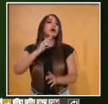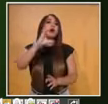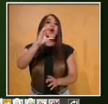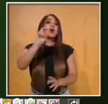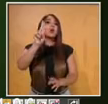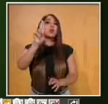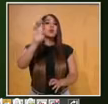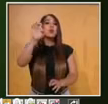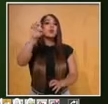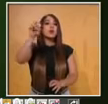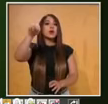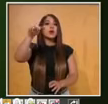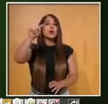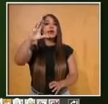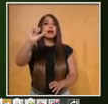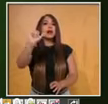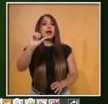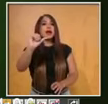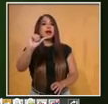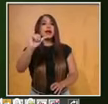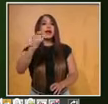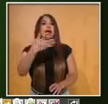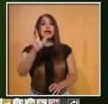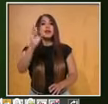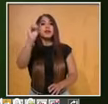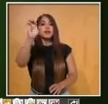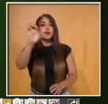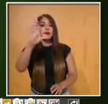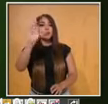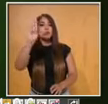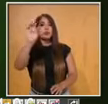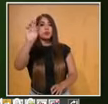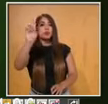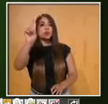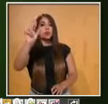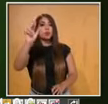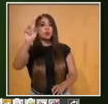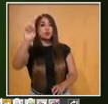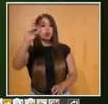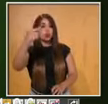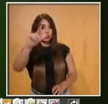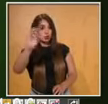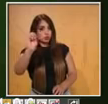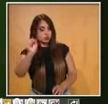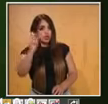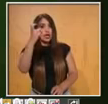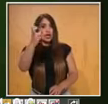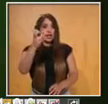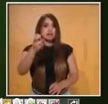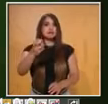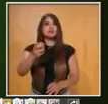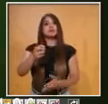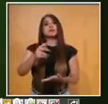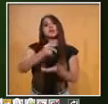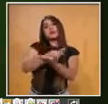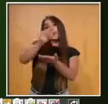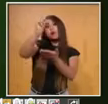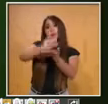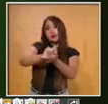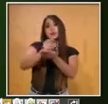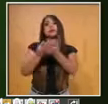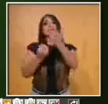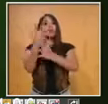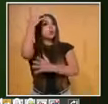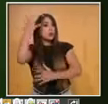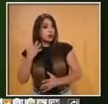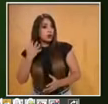La cuenca de Burgos incluye tres estados: Tamaulipas, Nuevo León y Coahuila.